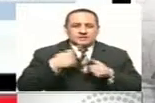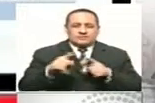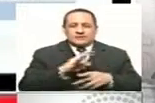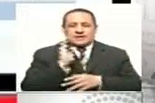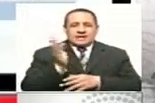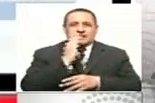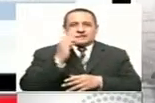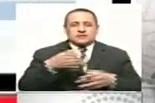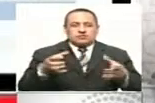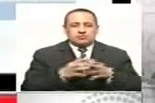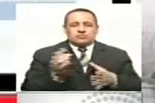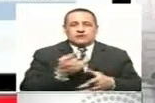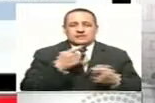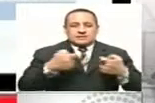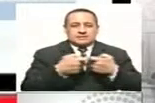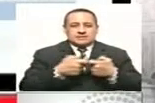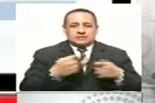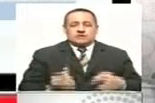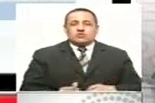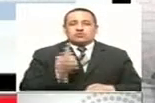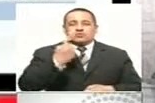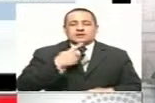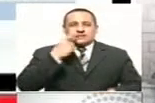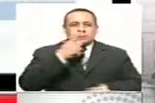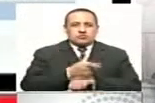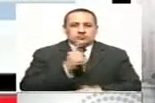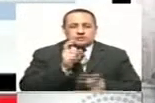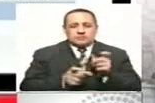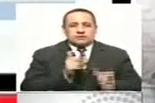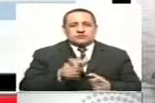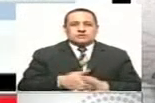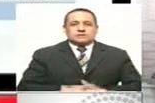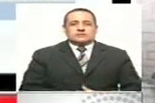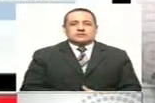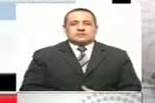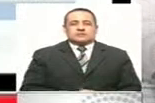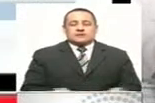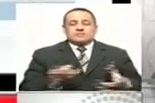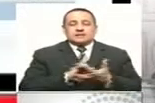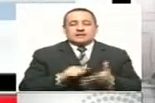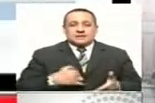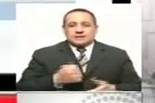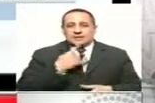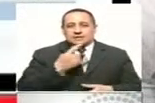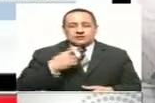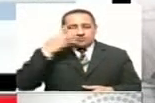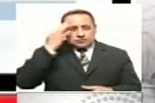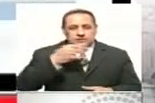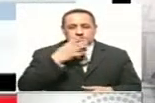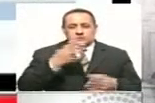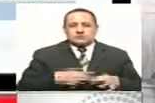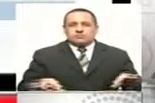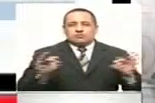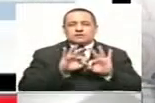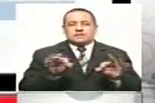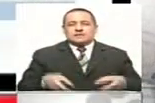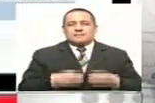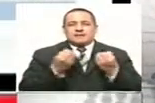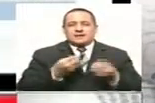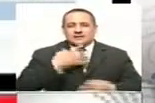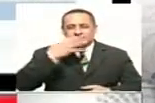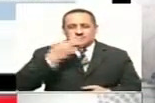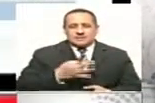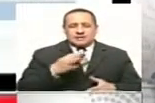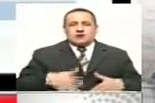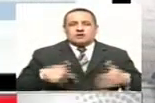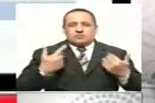por la Plataforma Digital Única de Denuncias de Ciudadanos. Esto creo que es fundamental para que realmente